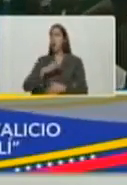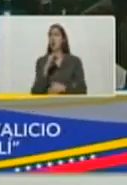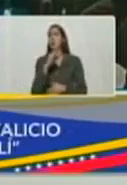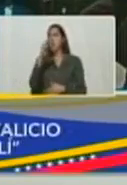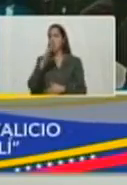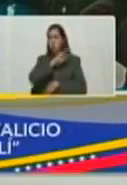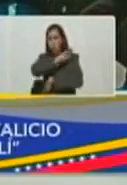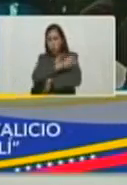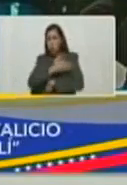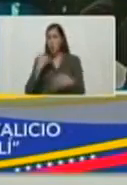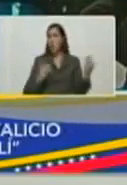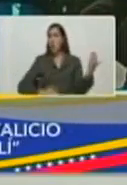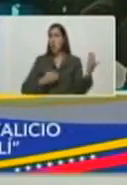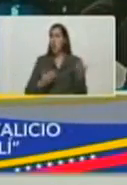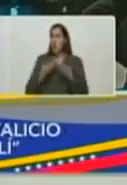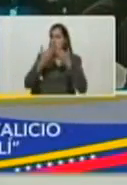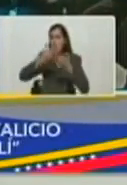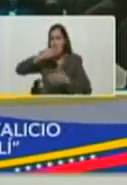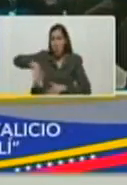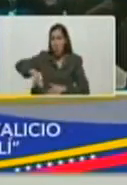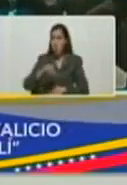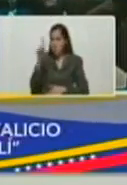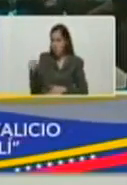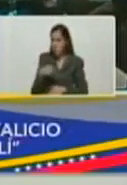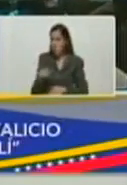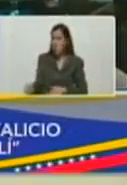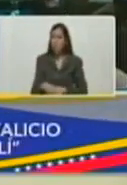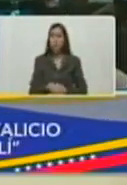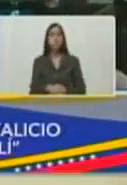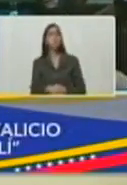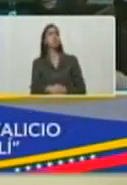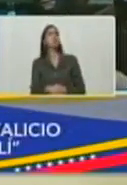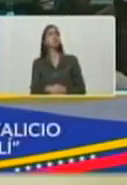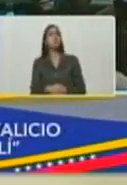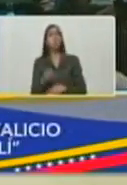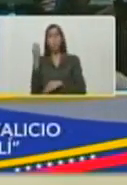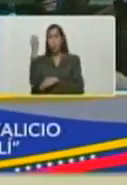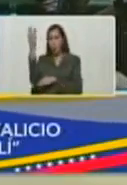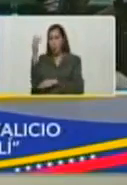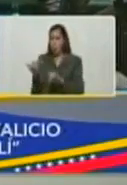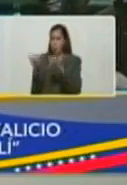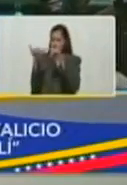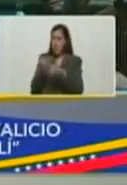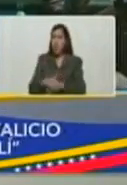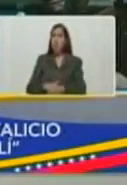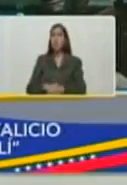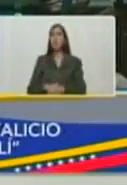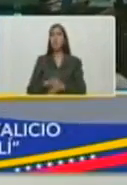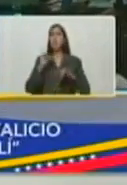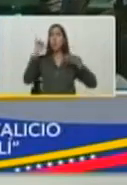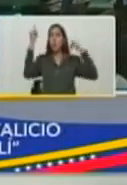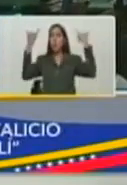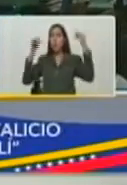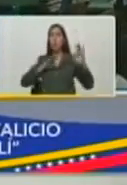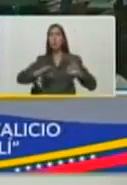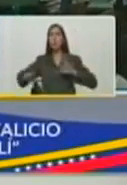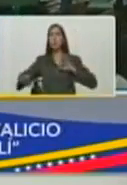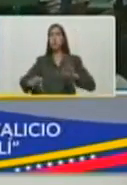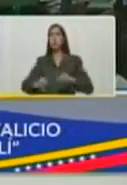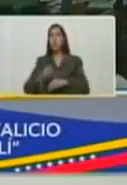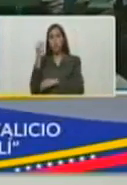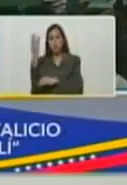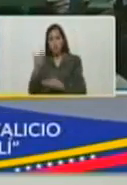fuerza de Ali Primera al pueblo de Venezuela. Ernesto Villegas, por favor, desde el concierto del Teresa Carreño, te doy la palabra